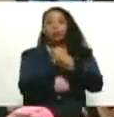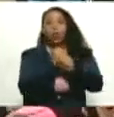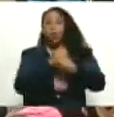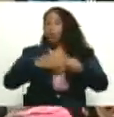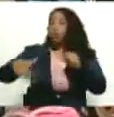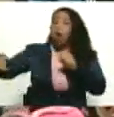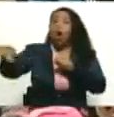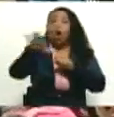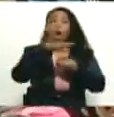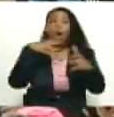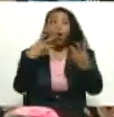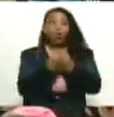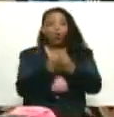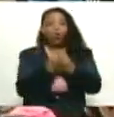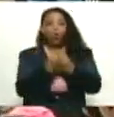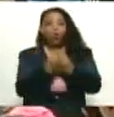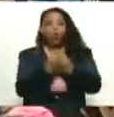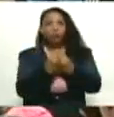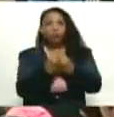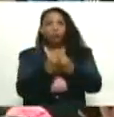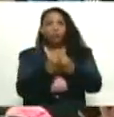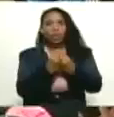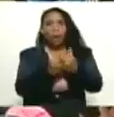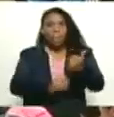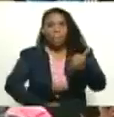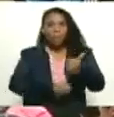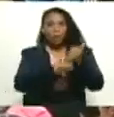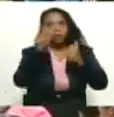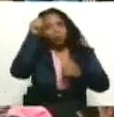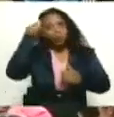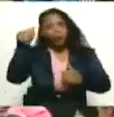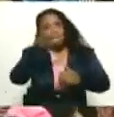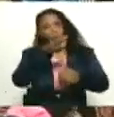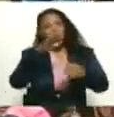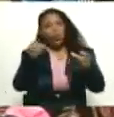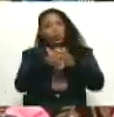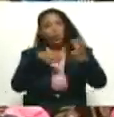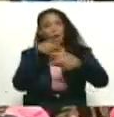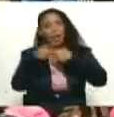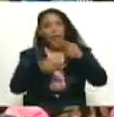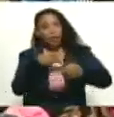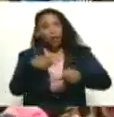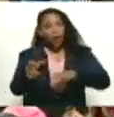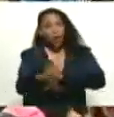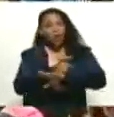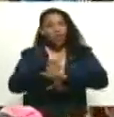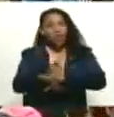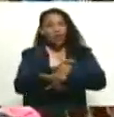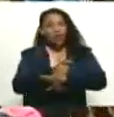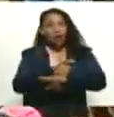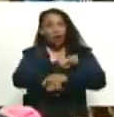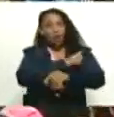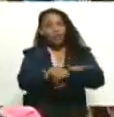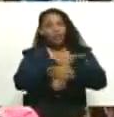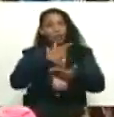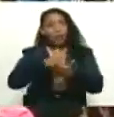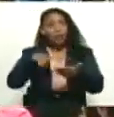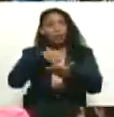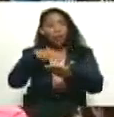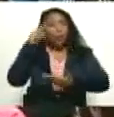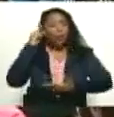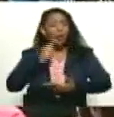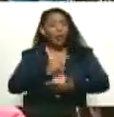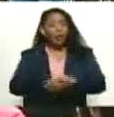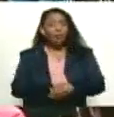juntos. Con el empuje del pueblo, el partido, el gobierno, nuestra Fuerza Armada Nacional